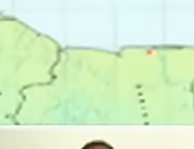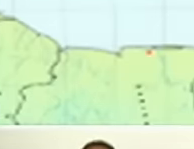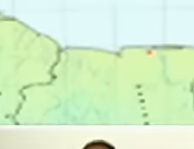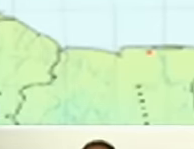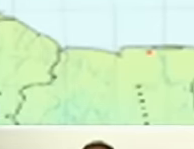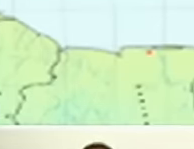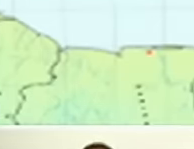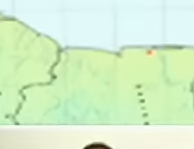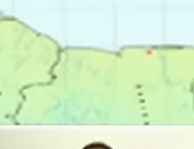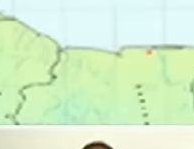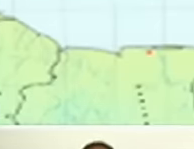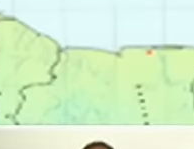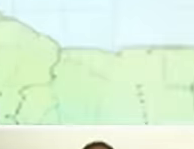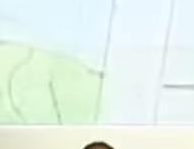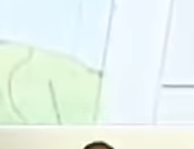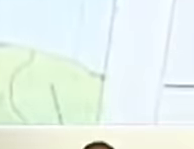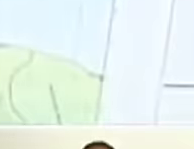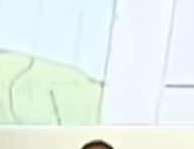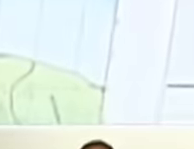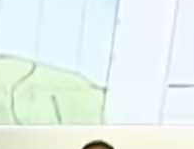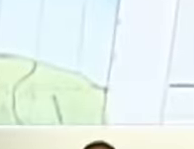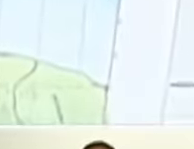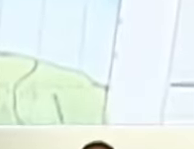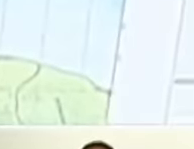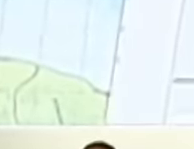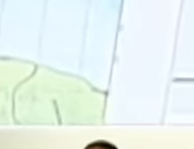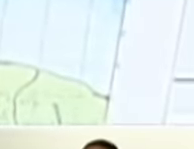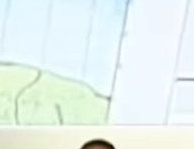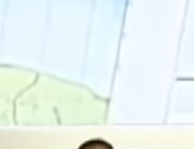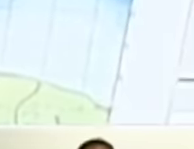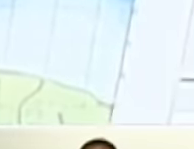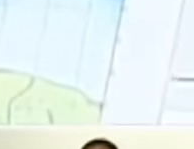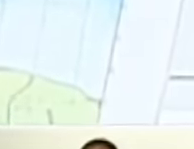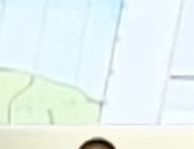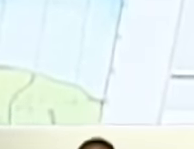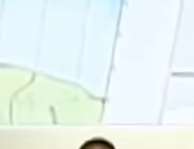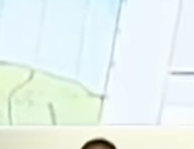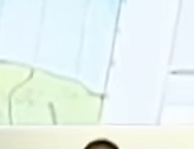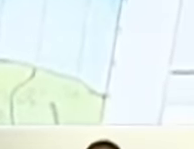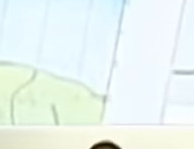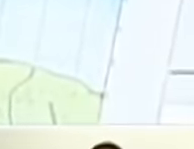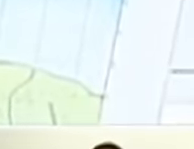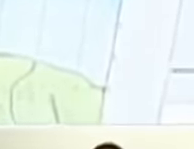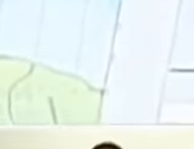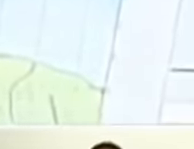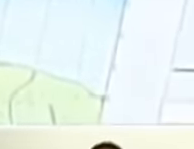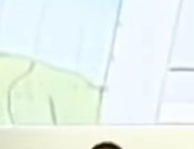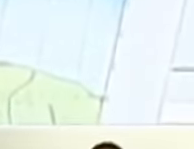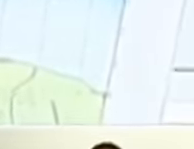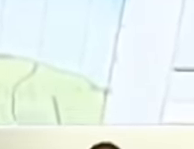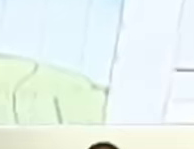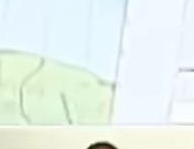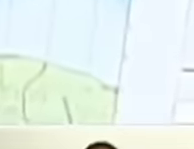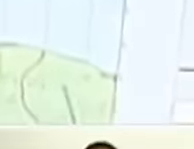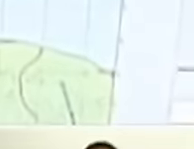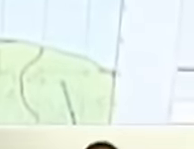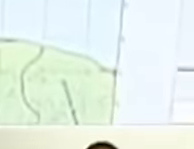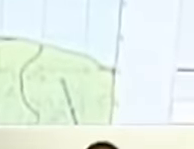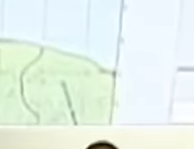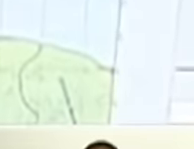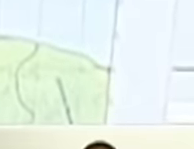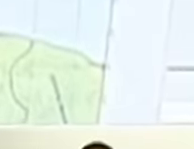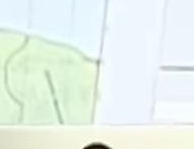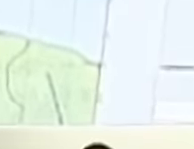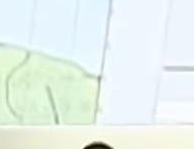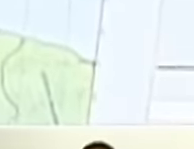de petróleo en el mar incontrovertiblemente venezolano. en este